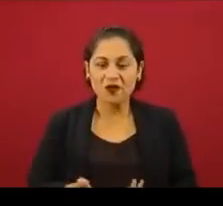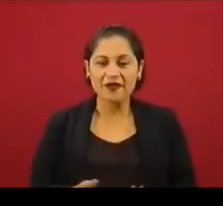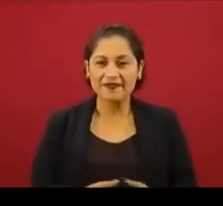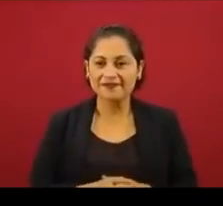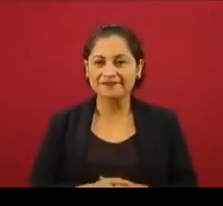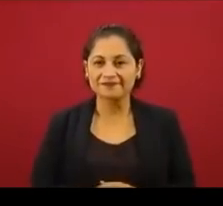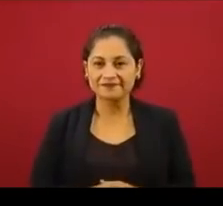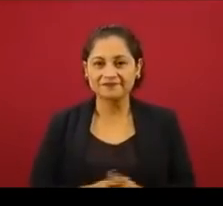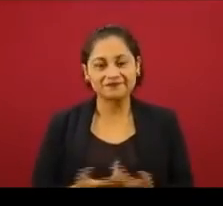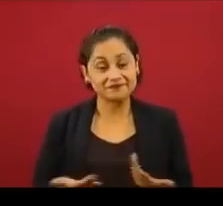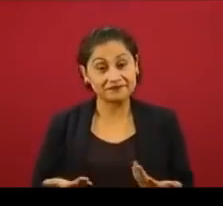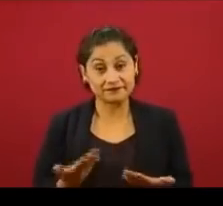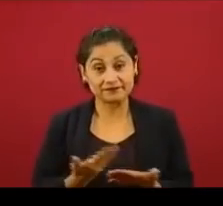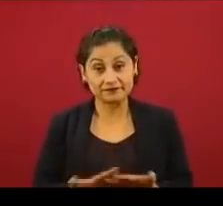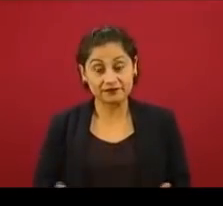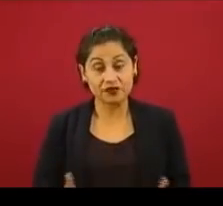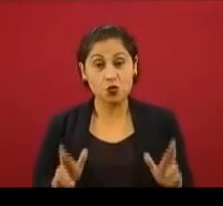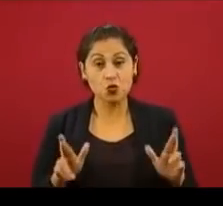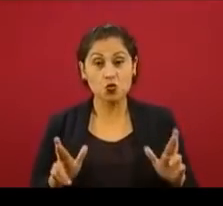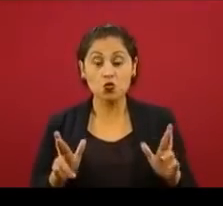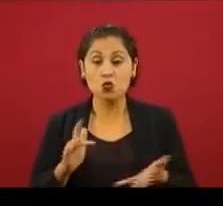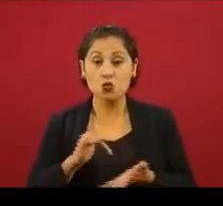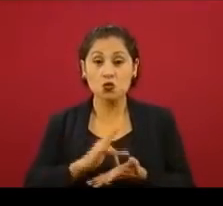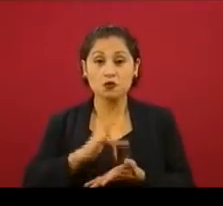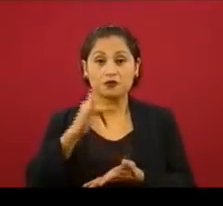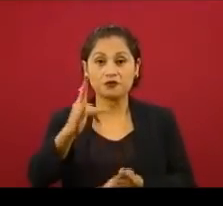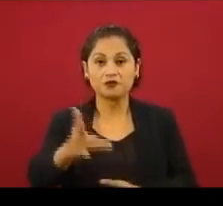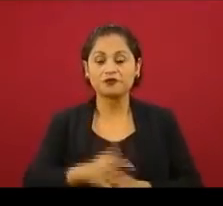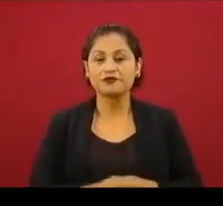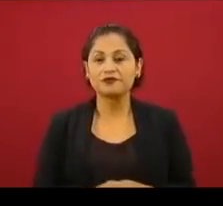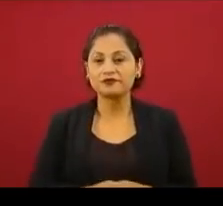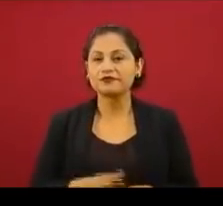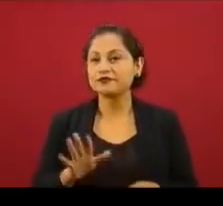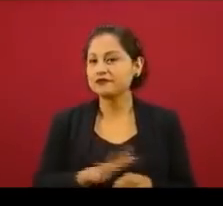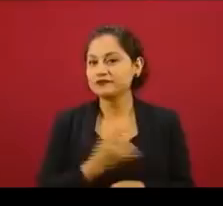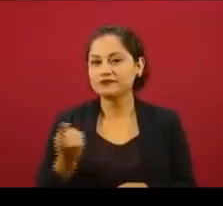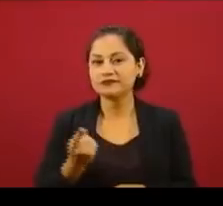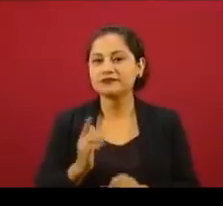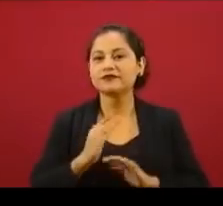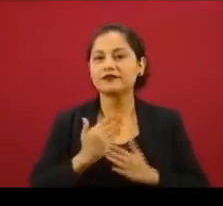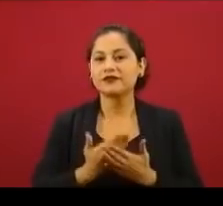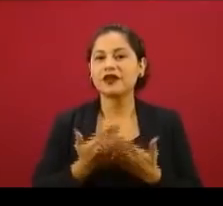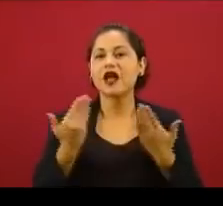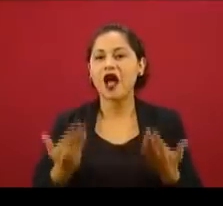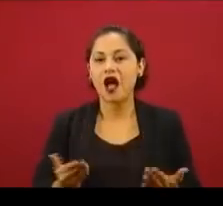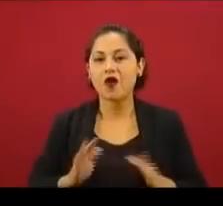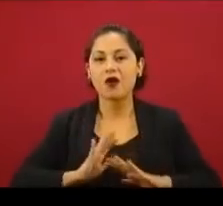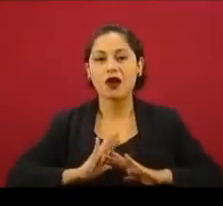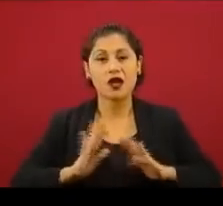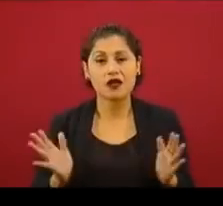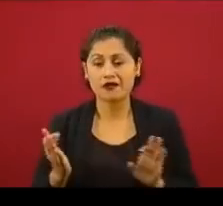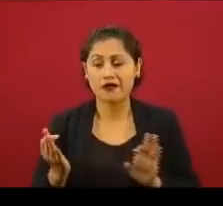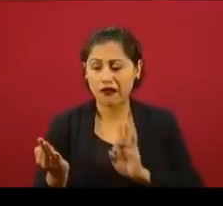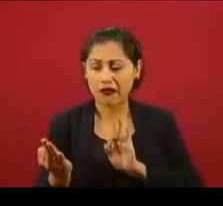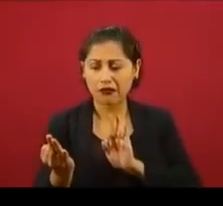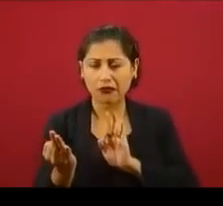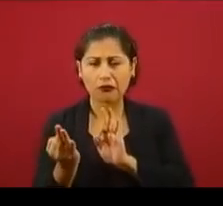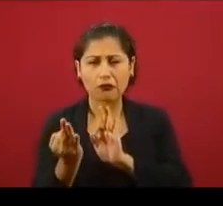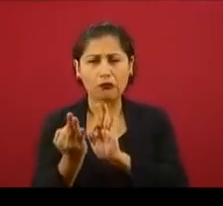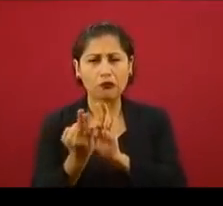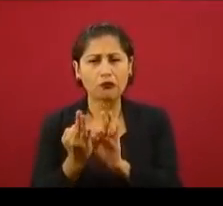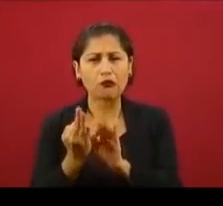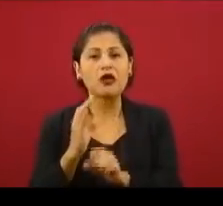Afortunadamente, ya estamos en los últimos días, en el